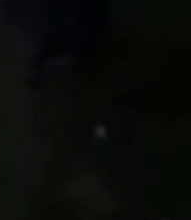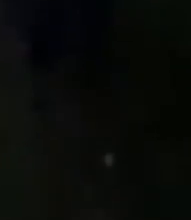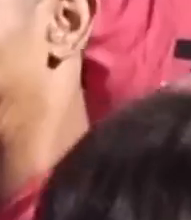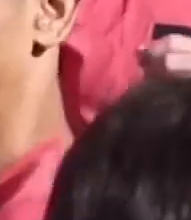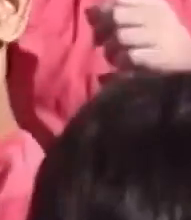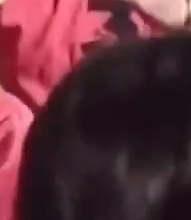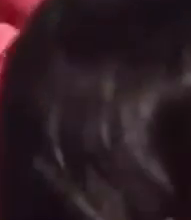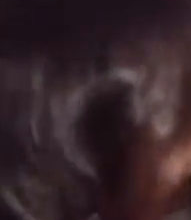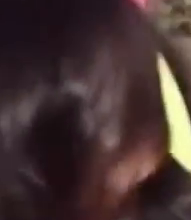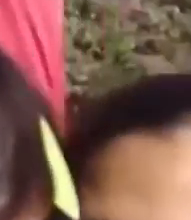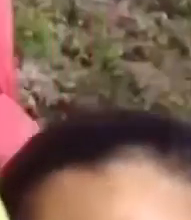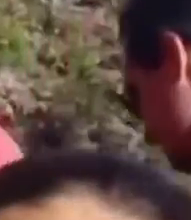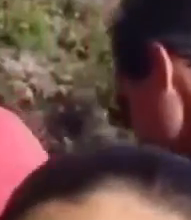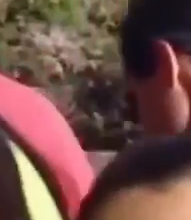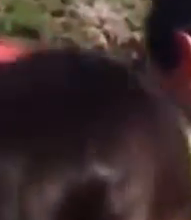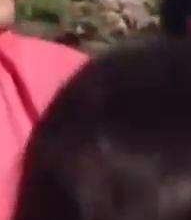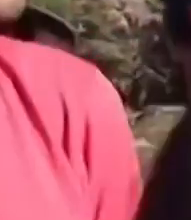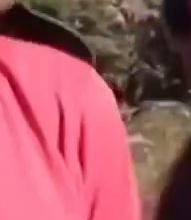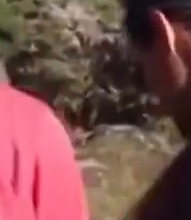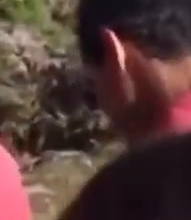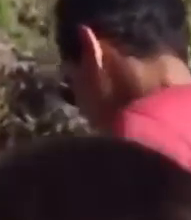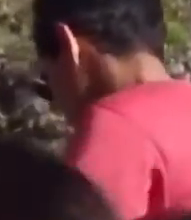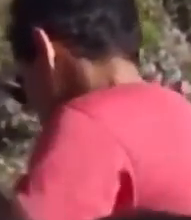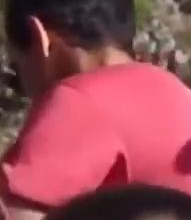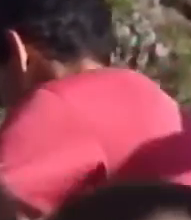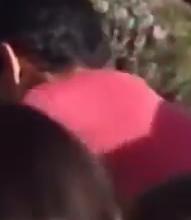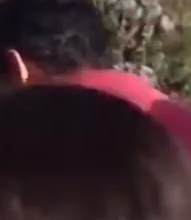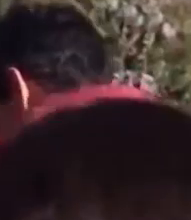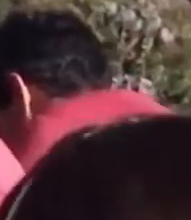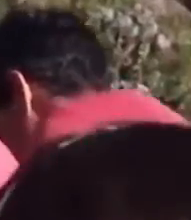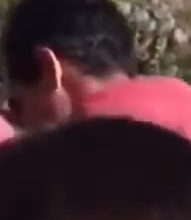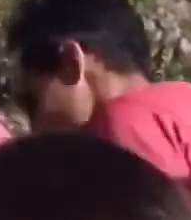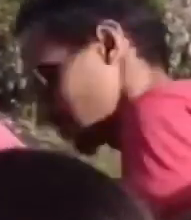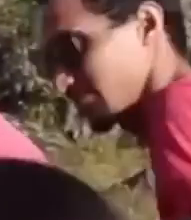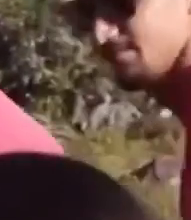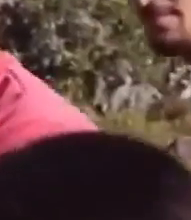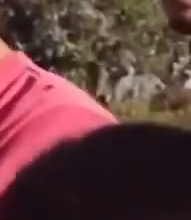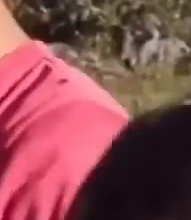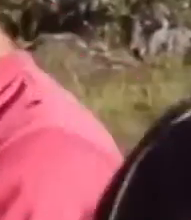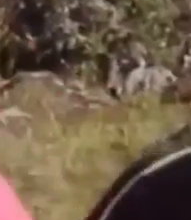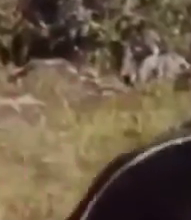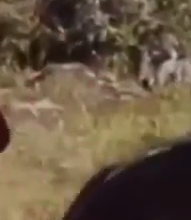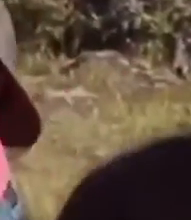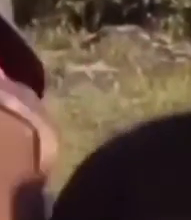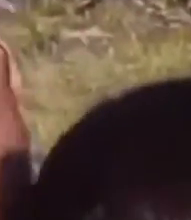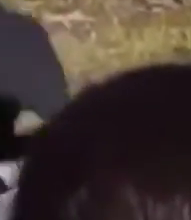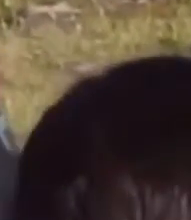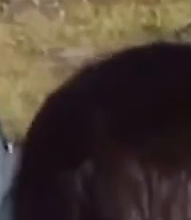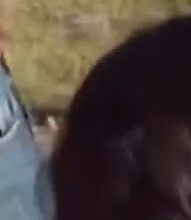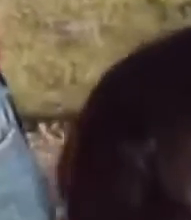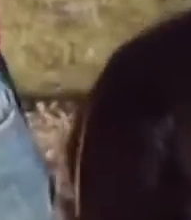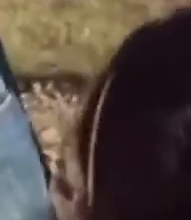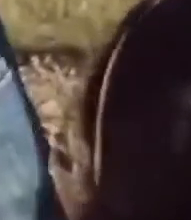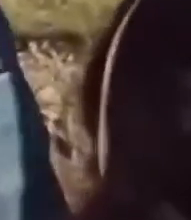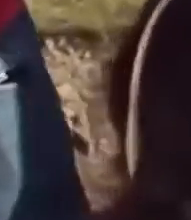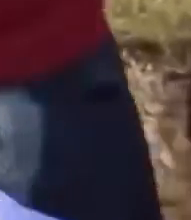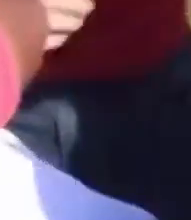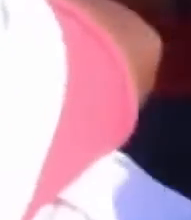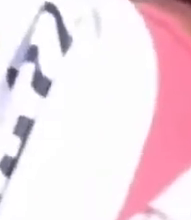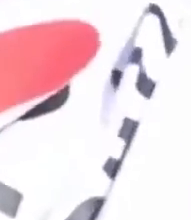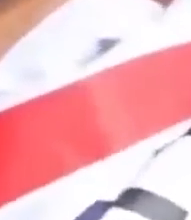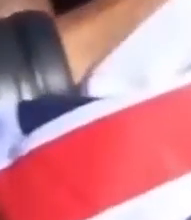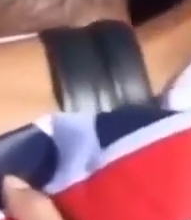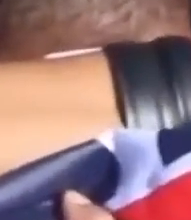No pierdas una ventana, no entregues tus mañanas de aguaceros y